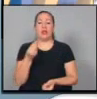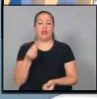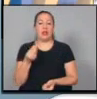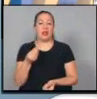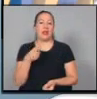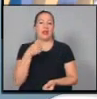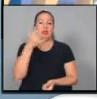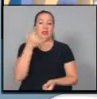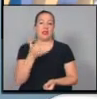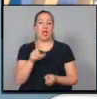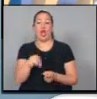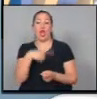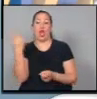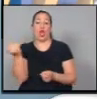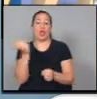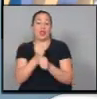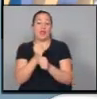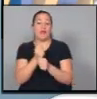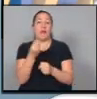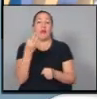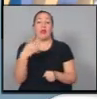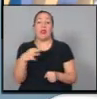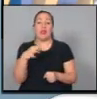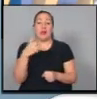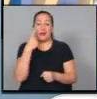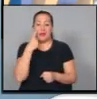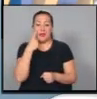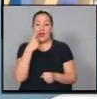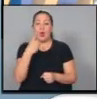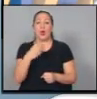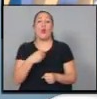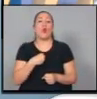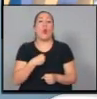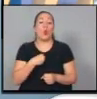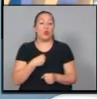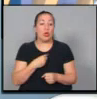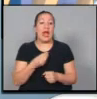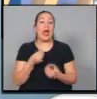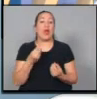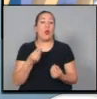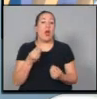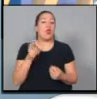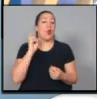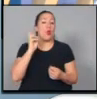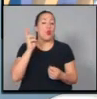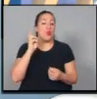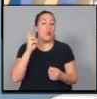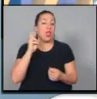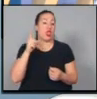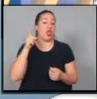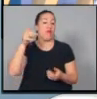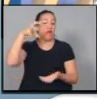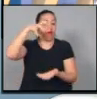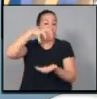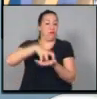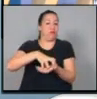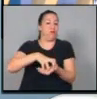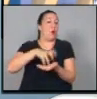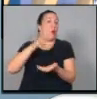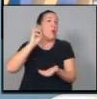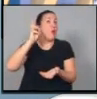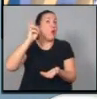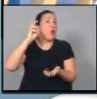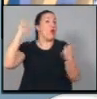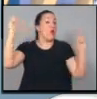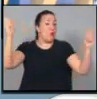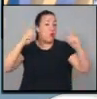trabajo, porque justamente obvio. Tienen que vivir y son voluntarios. Cada vez que la sirena del cuartel a los que ellos pertenecen comienza a sonar,